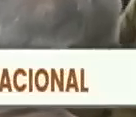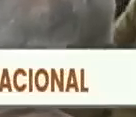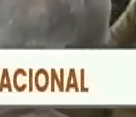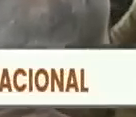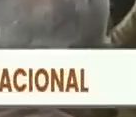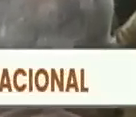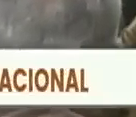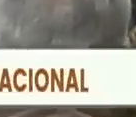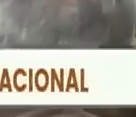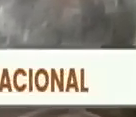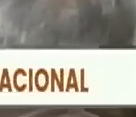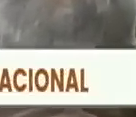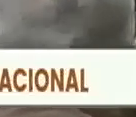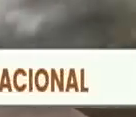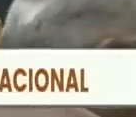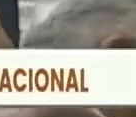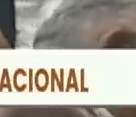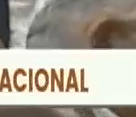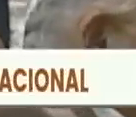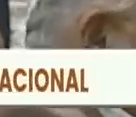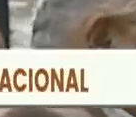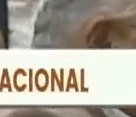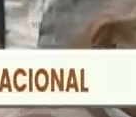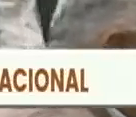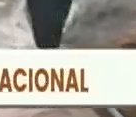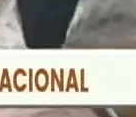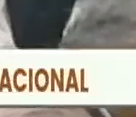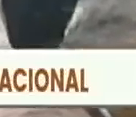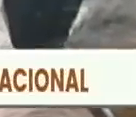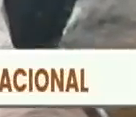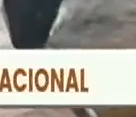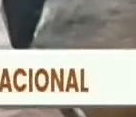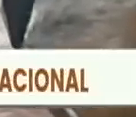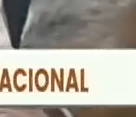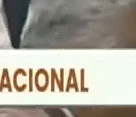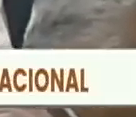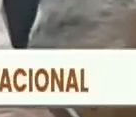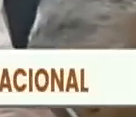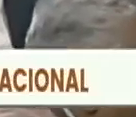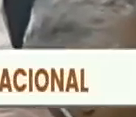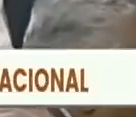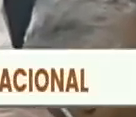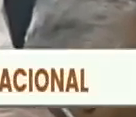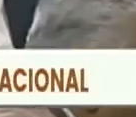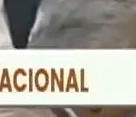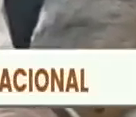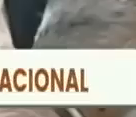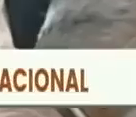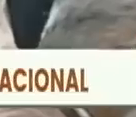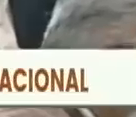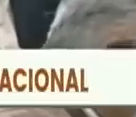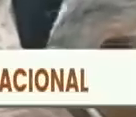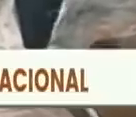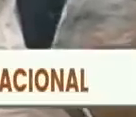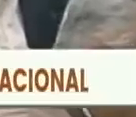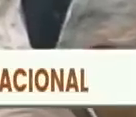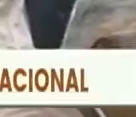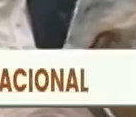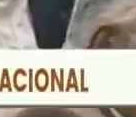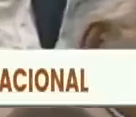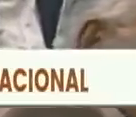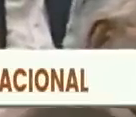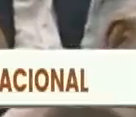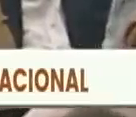pudiéramos nosotras, mujeres, camaradas parlamentarias, que somos el 42% de esta Asamblea Nacional,